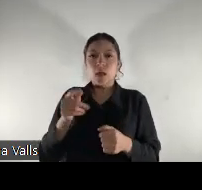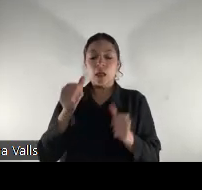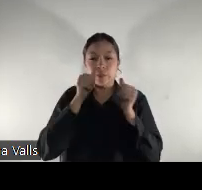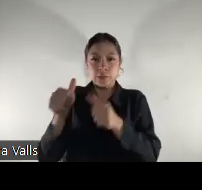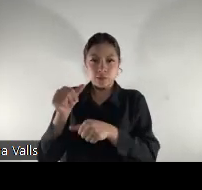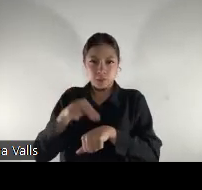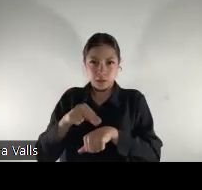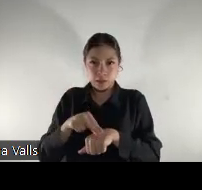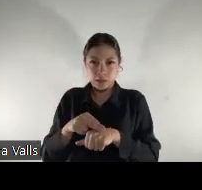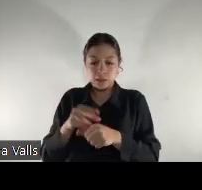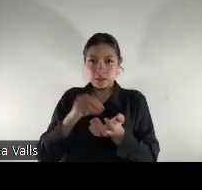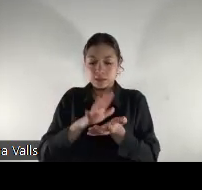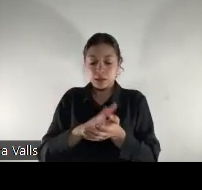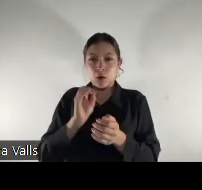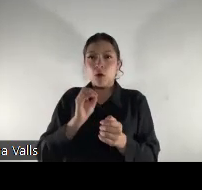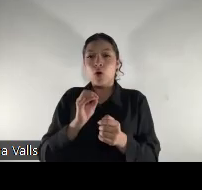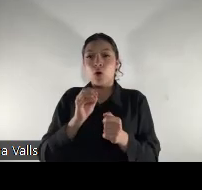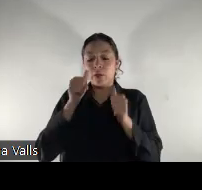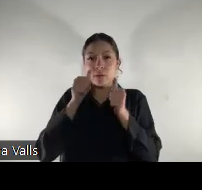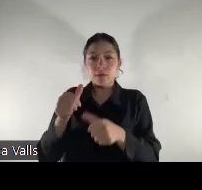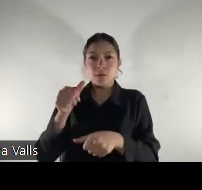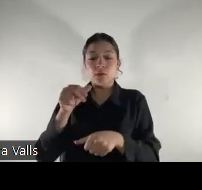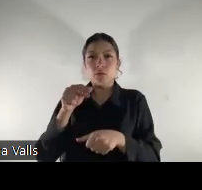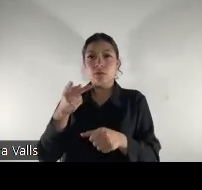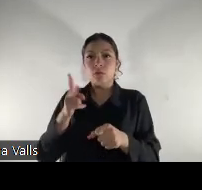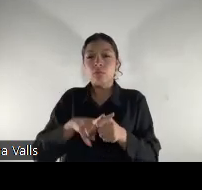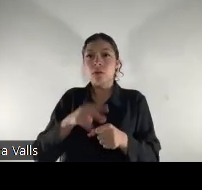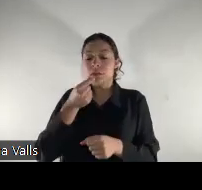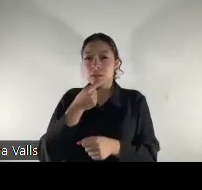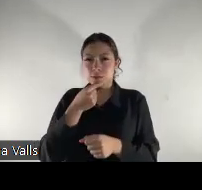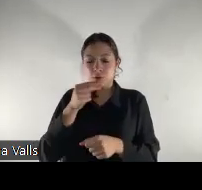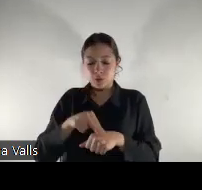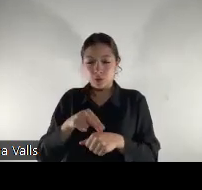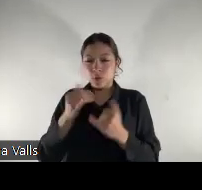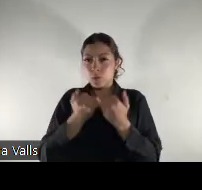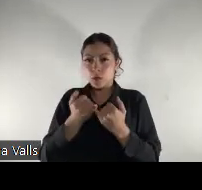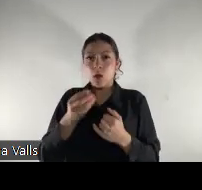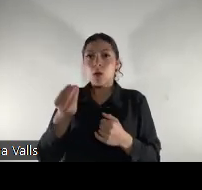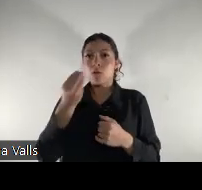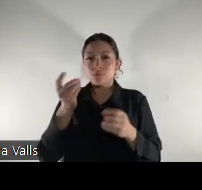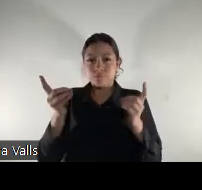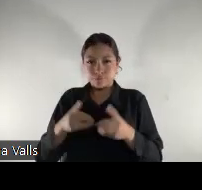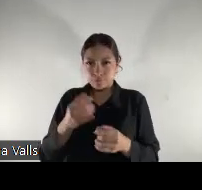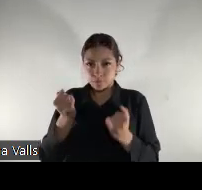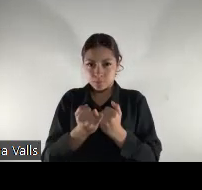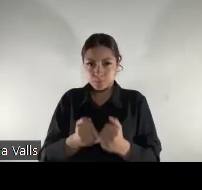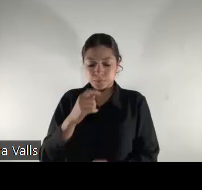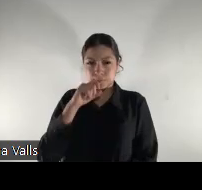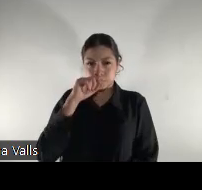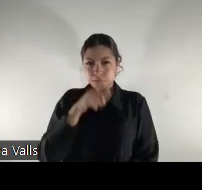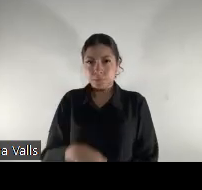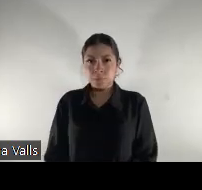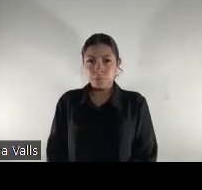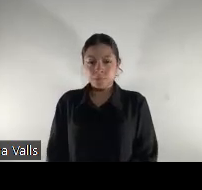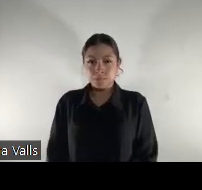consulta especializada de pediatría, genética, el área de nutrición, y ya se está